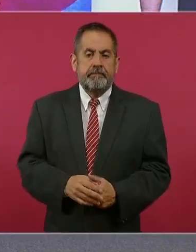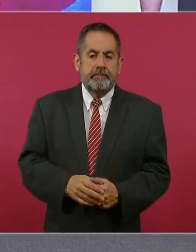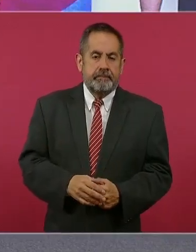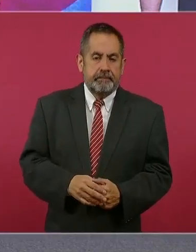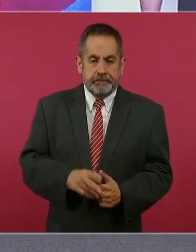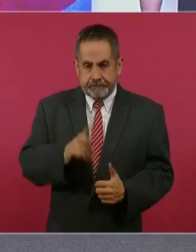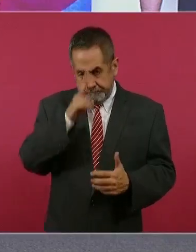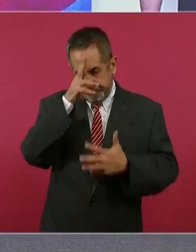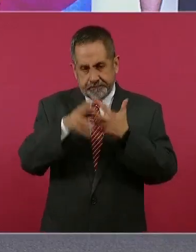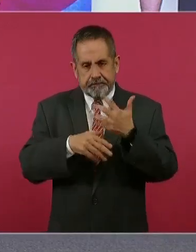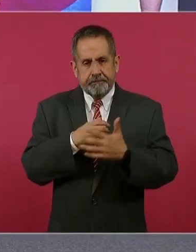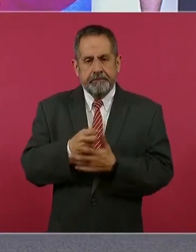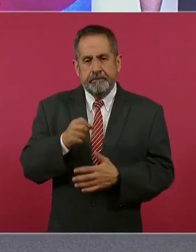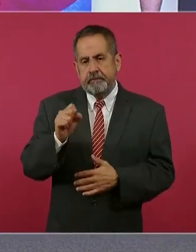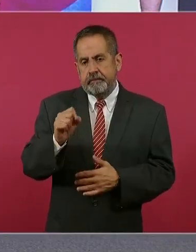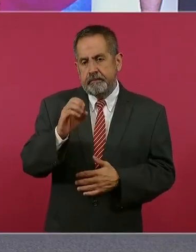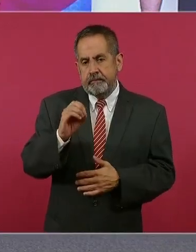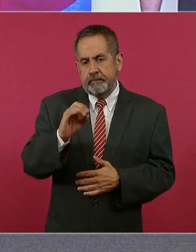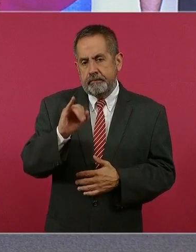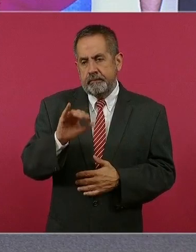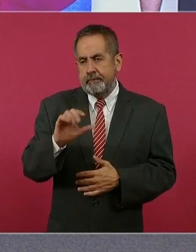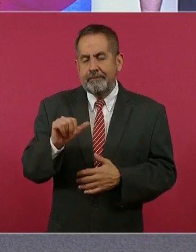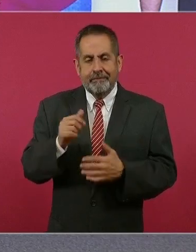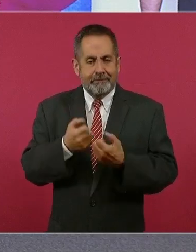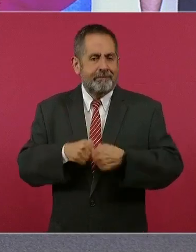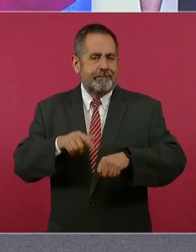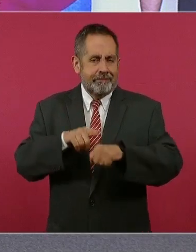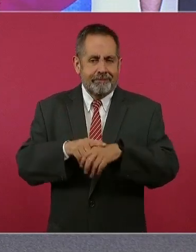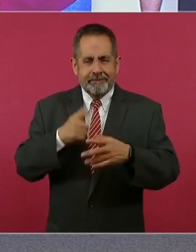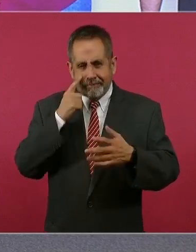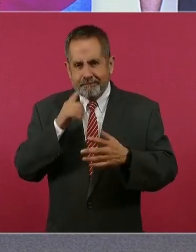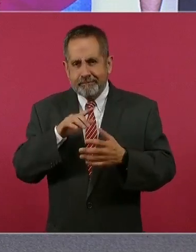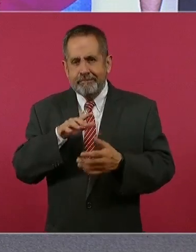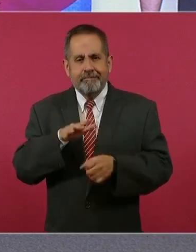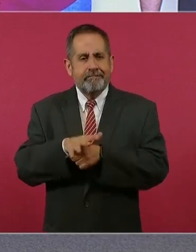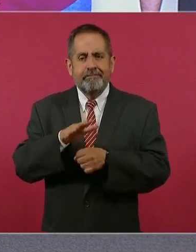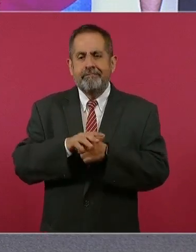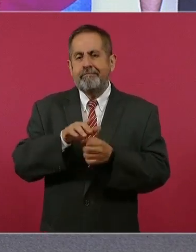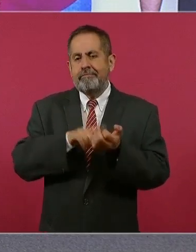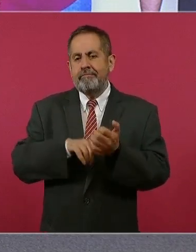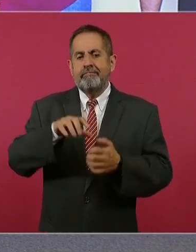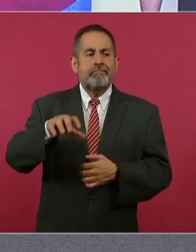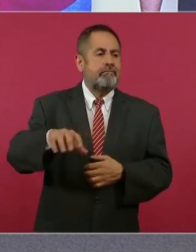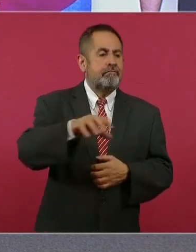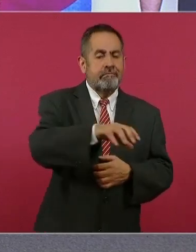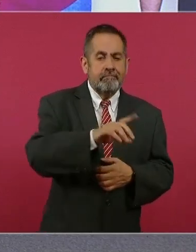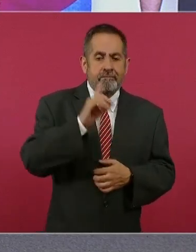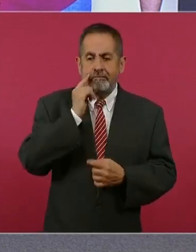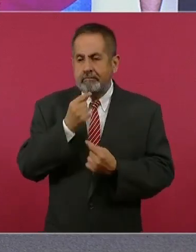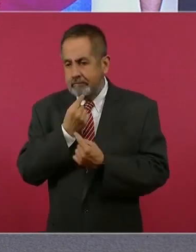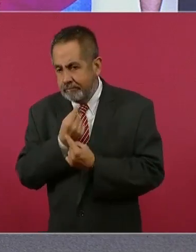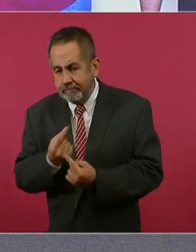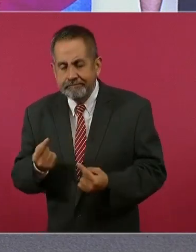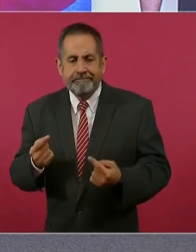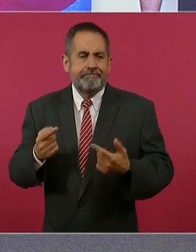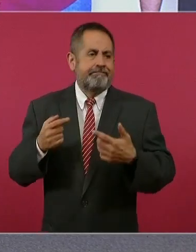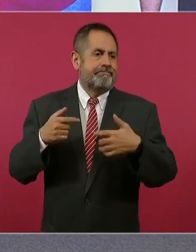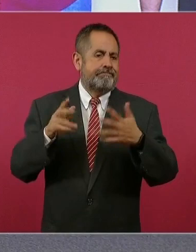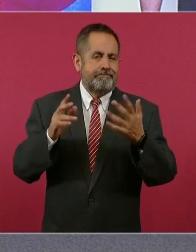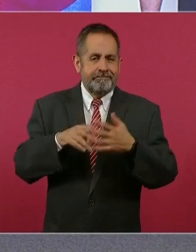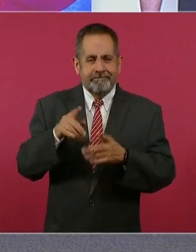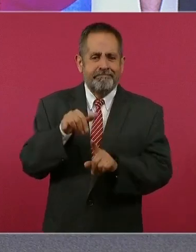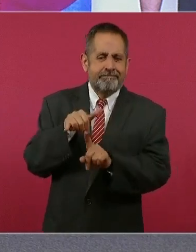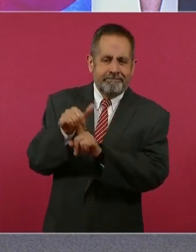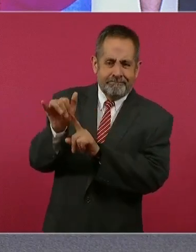luego, la violencia social, en donde de manera más generalizada en las comunidades pueden existir riñas, pueden existir el